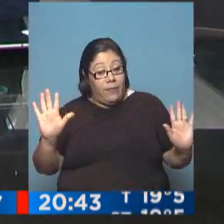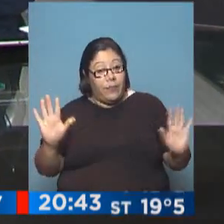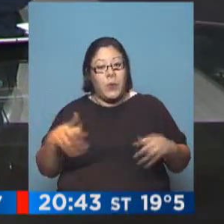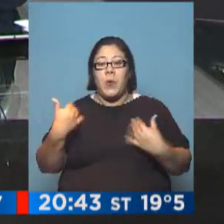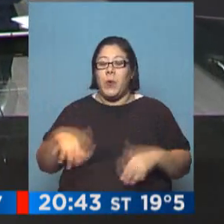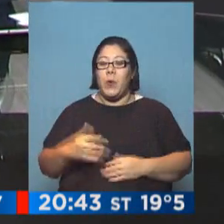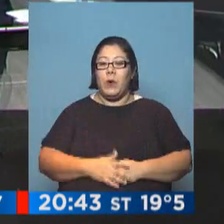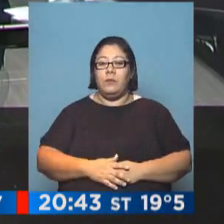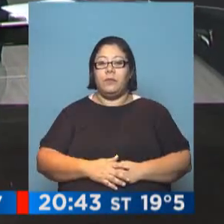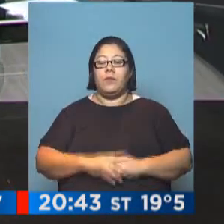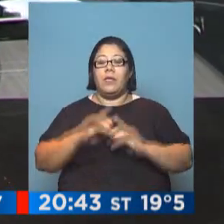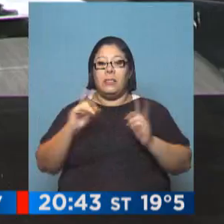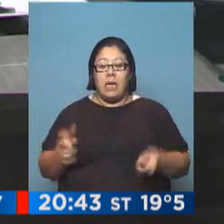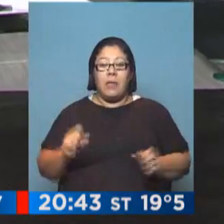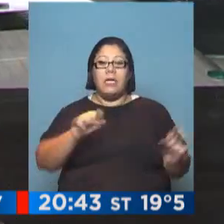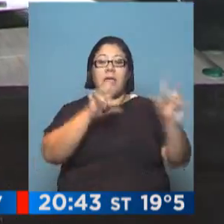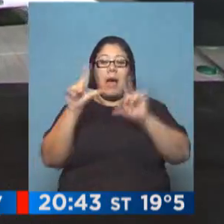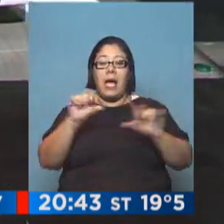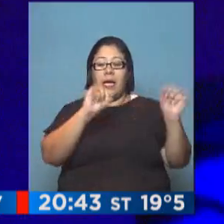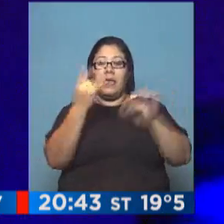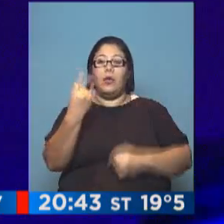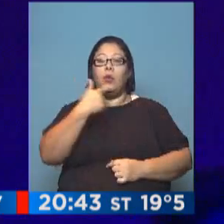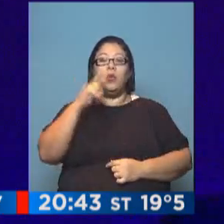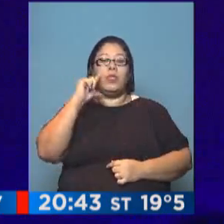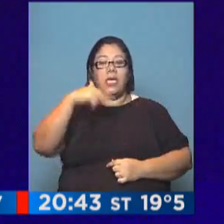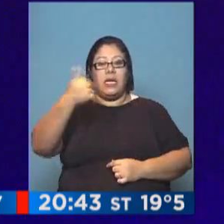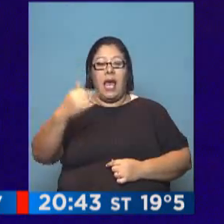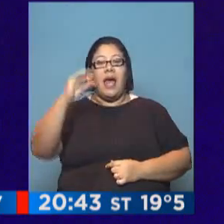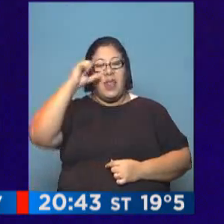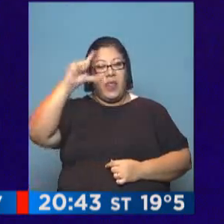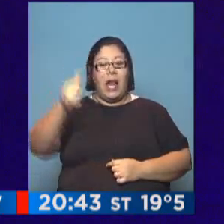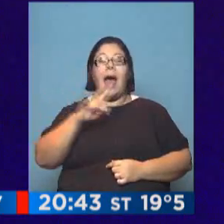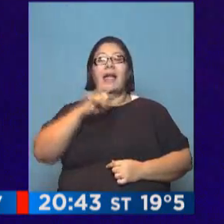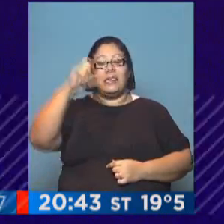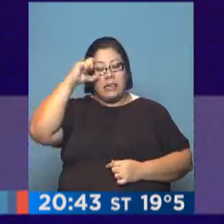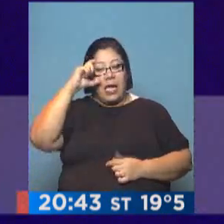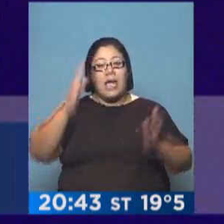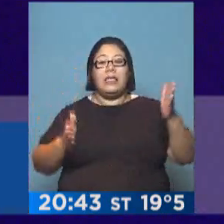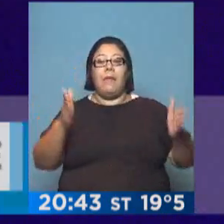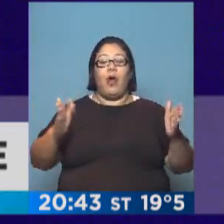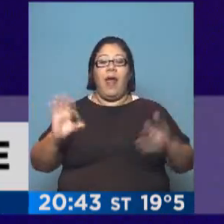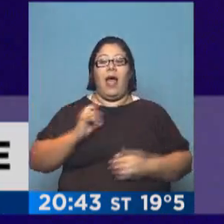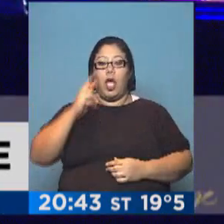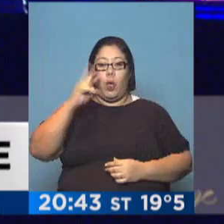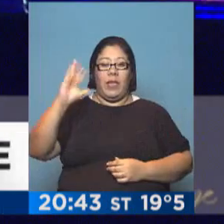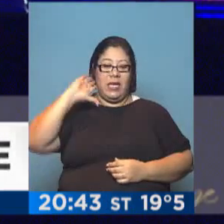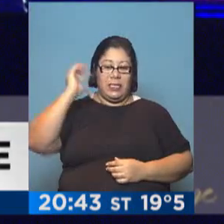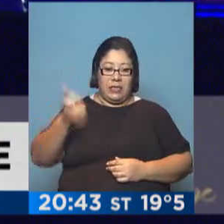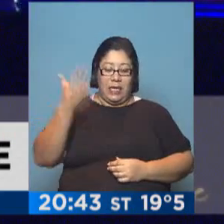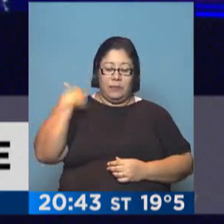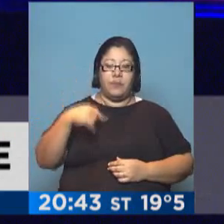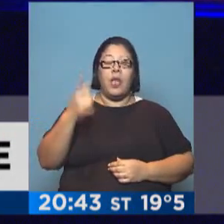vamos a irnos con imágenes de la Usina del Arte, nueva temporada 2016, lo que ocurrió estos últimos días. En este caso,